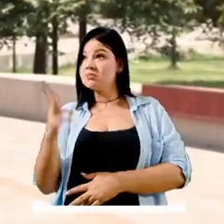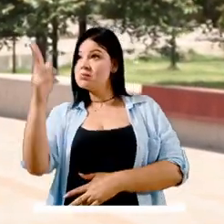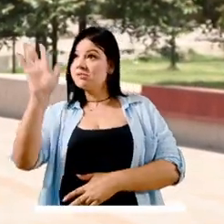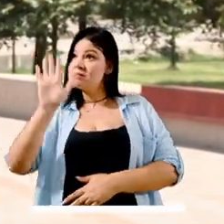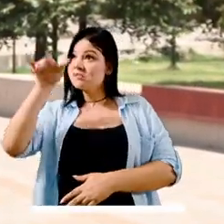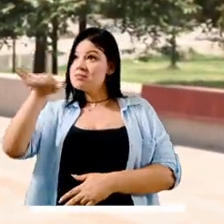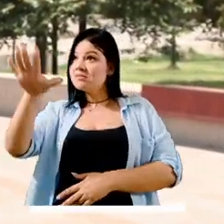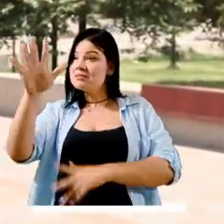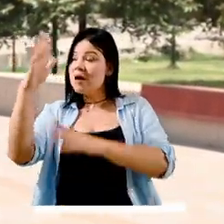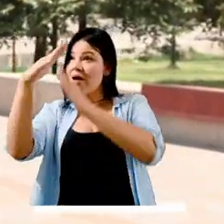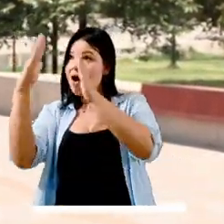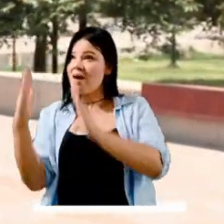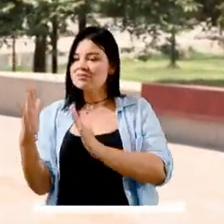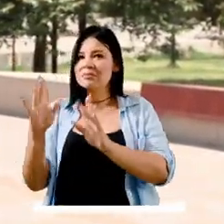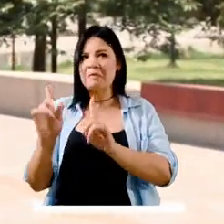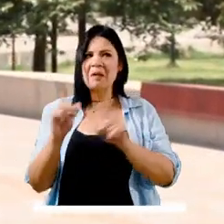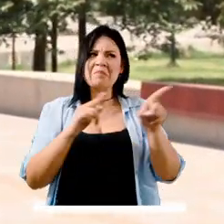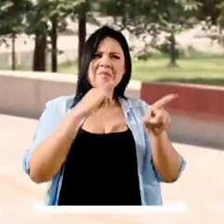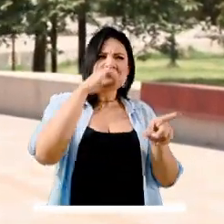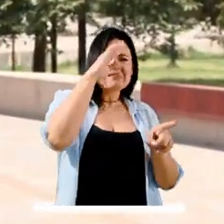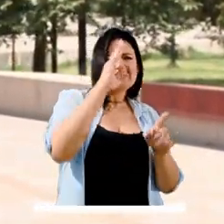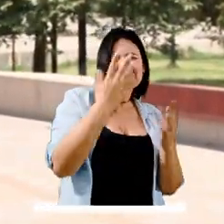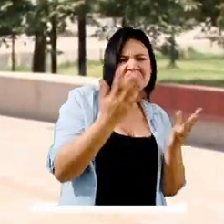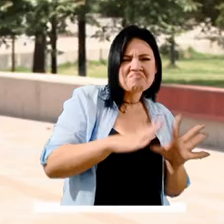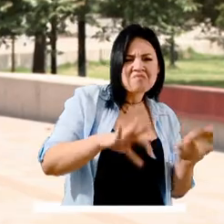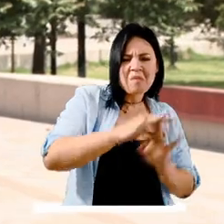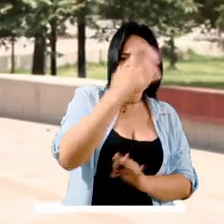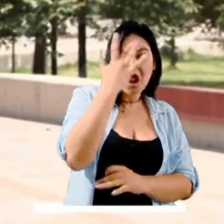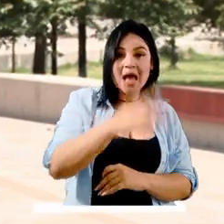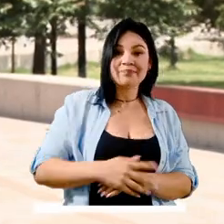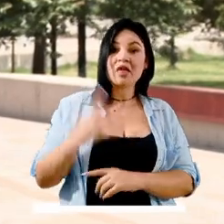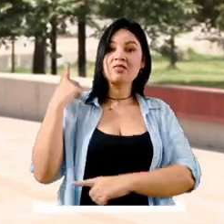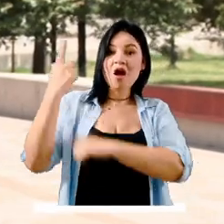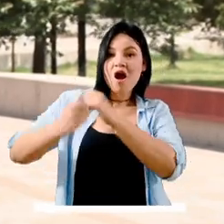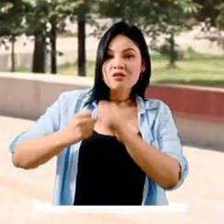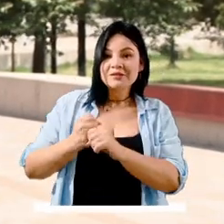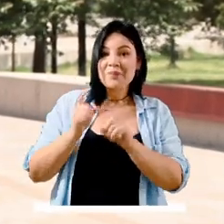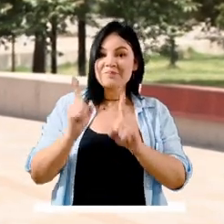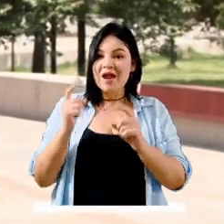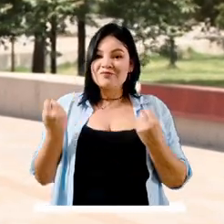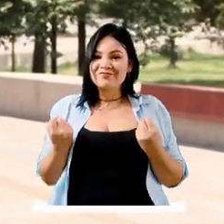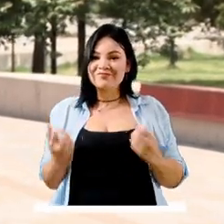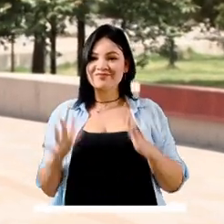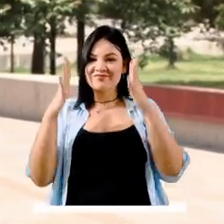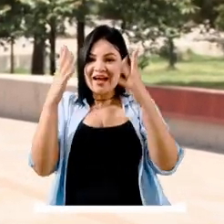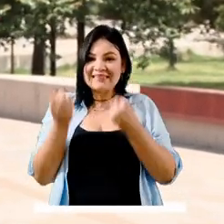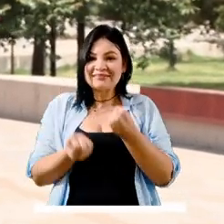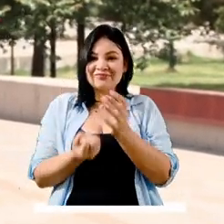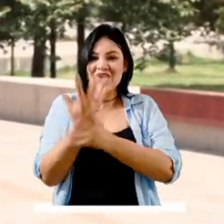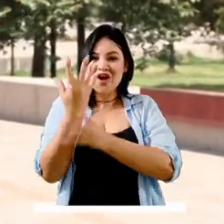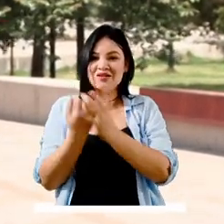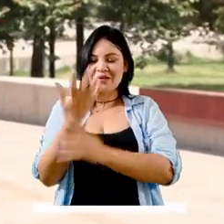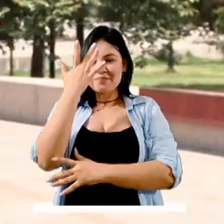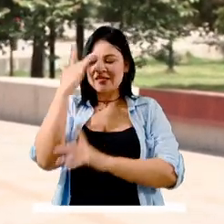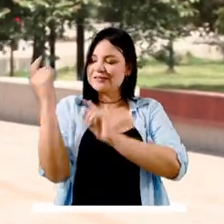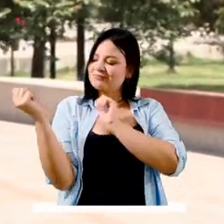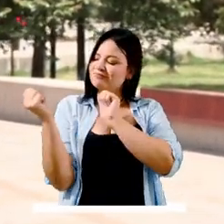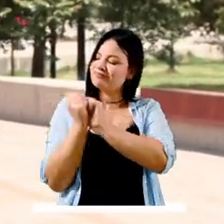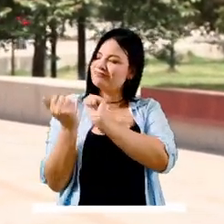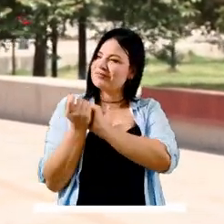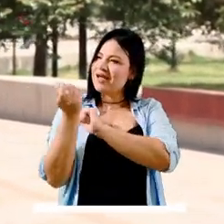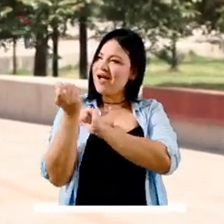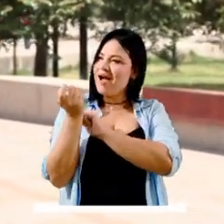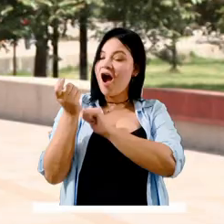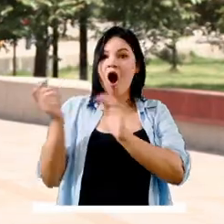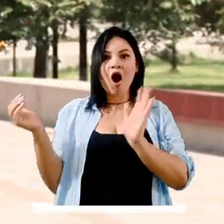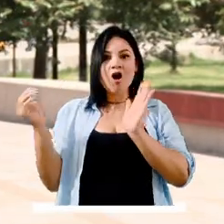Medellín. Y si bien esto funciona todo el año, la Feria de las Flores es la oportunidad para que estemos al lado de ellos permanentemente,